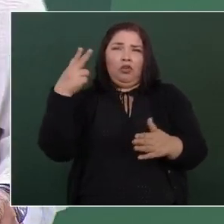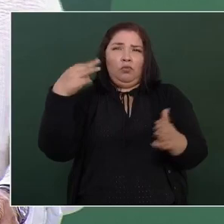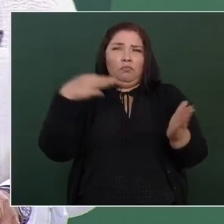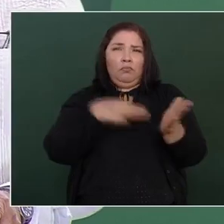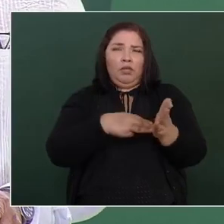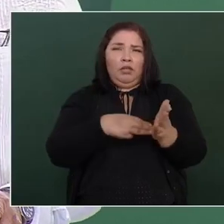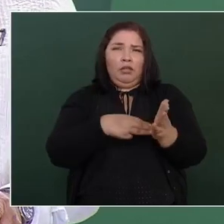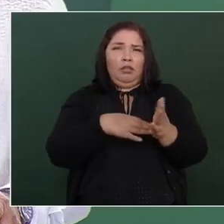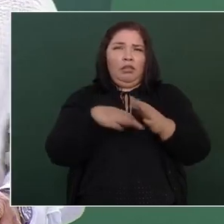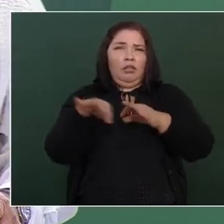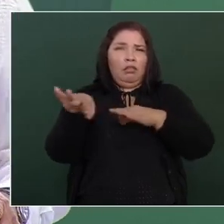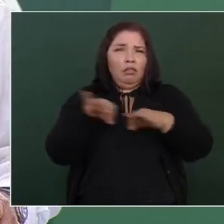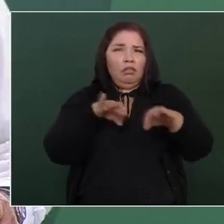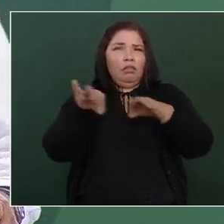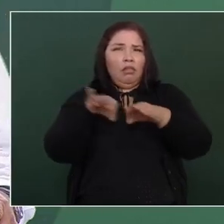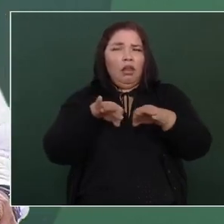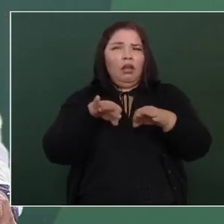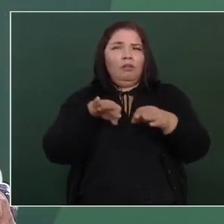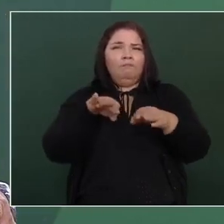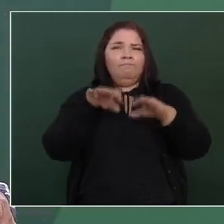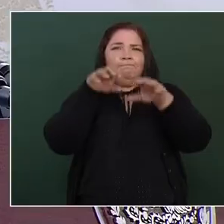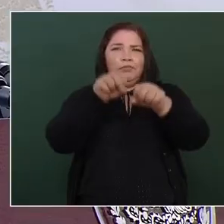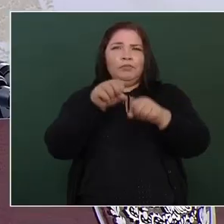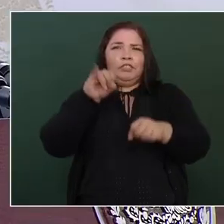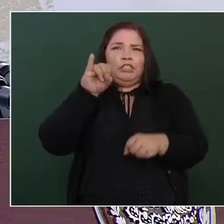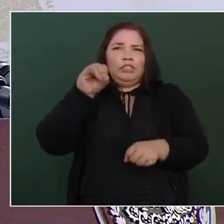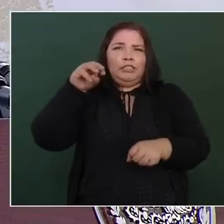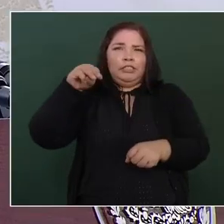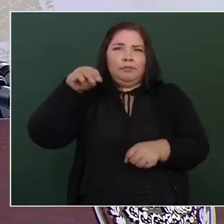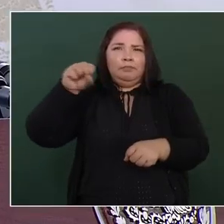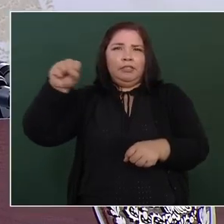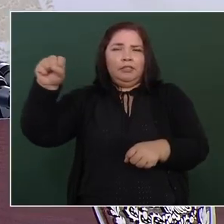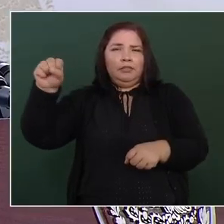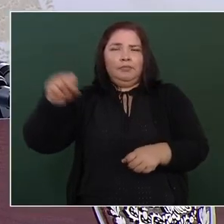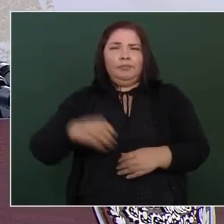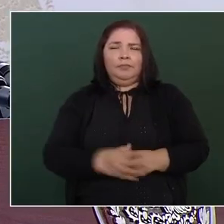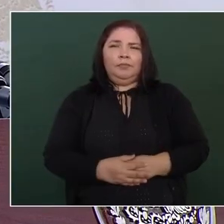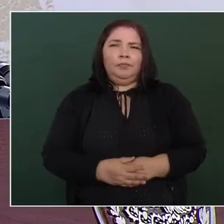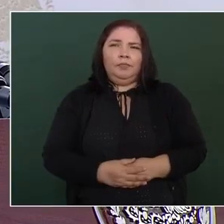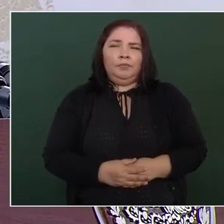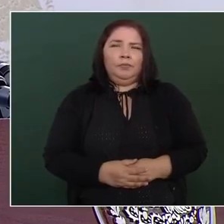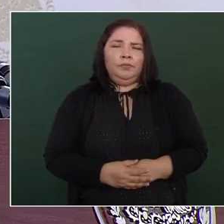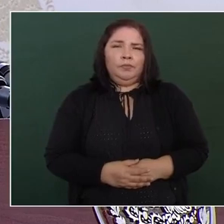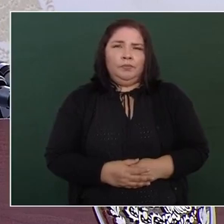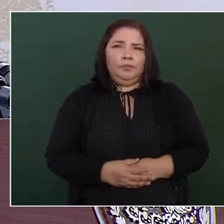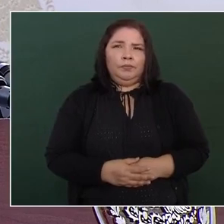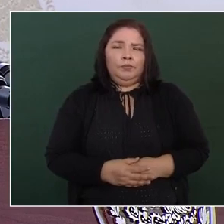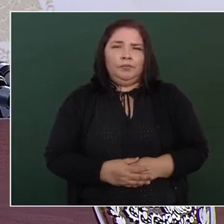trabajadores inscritos en el Seguro Social,